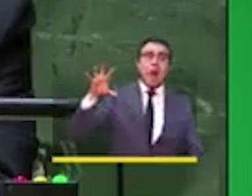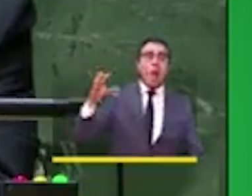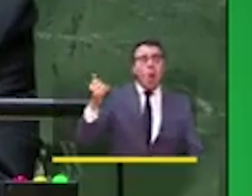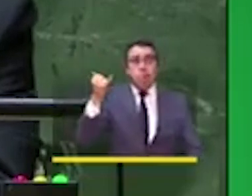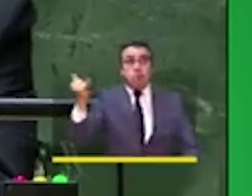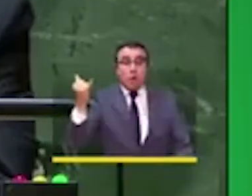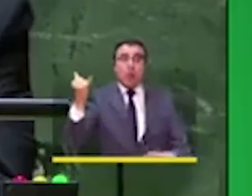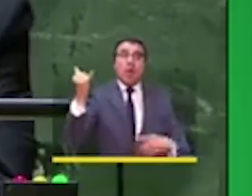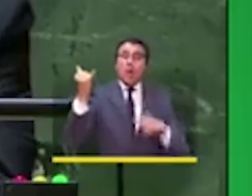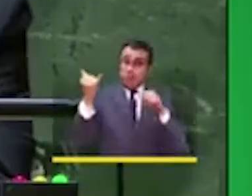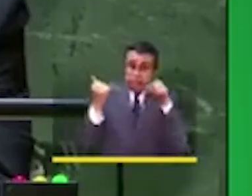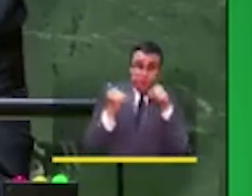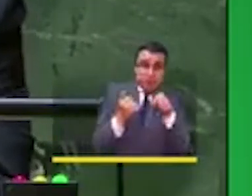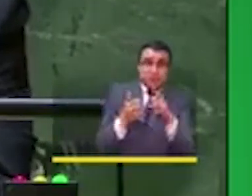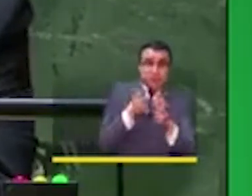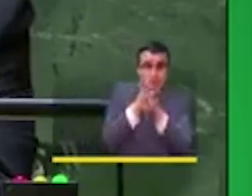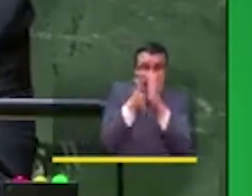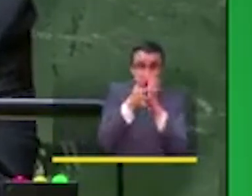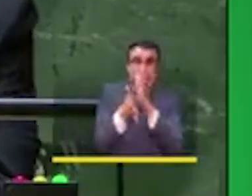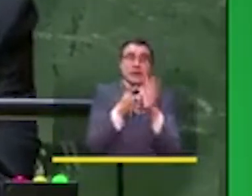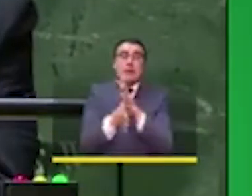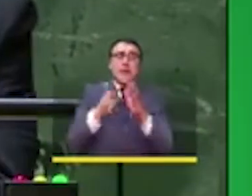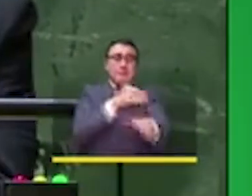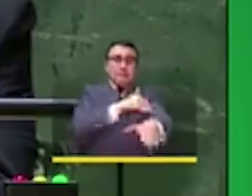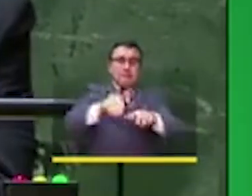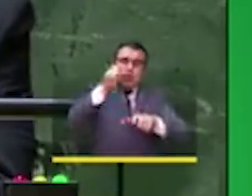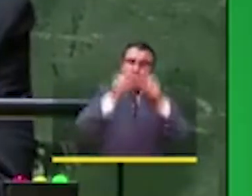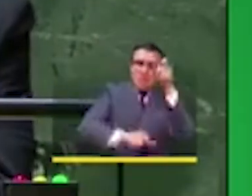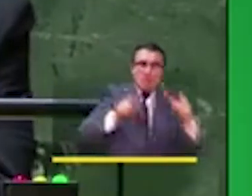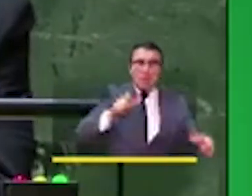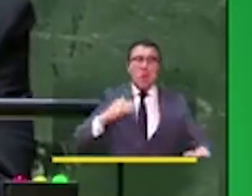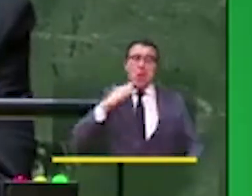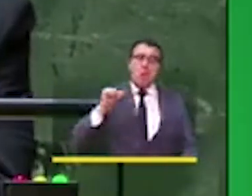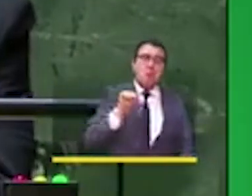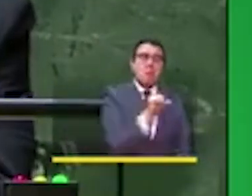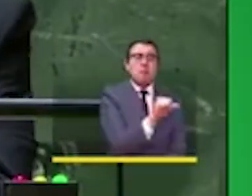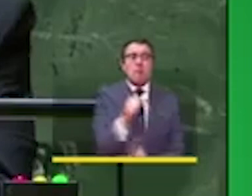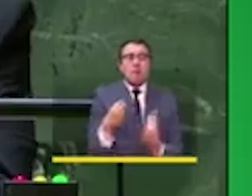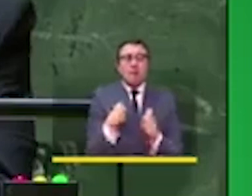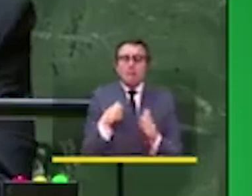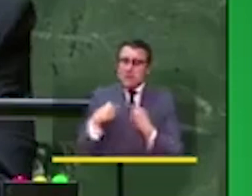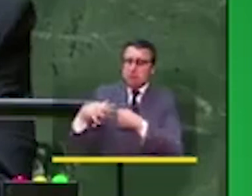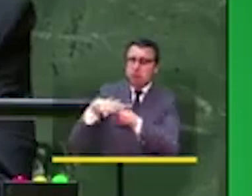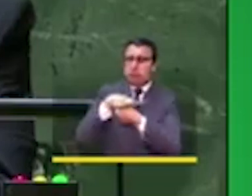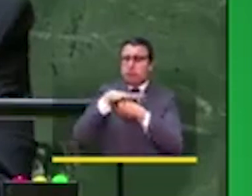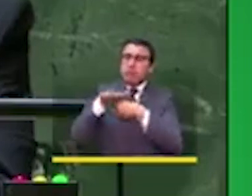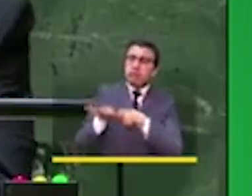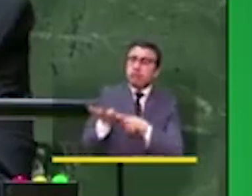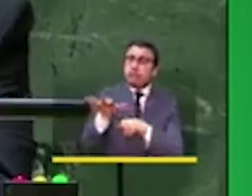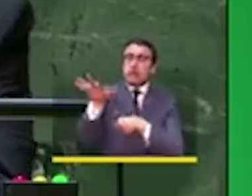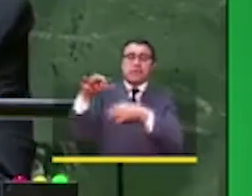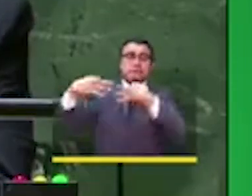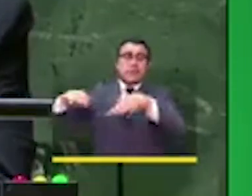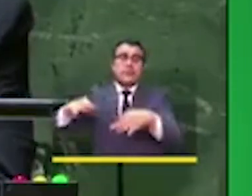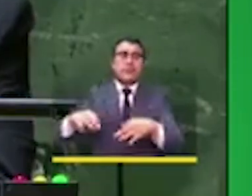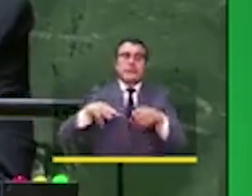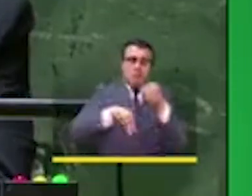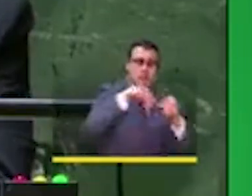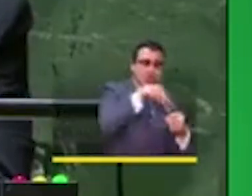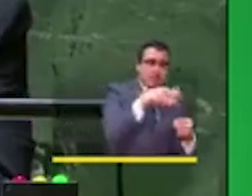de la humanidad, de millones de obreros, de mujeres del barrio popular, de indígenas y